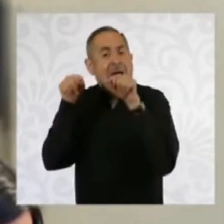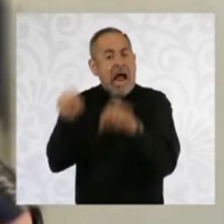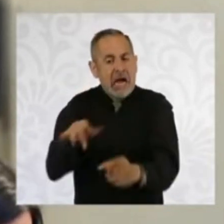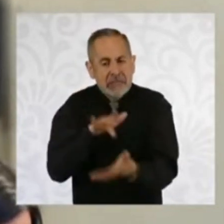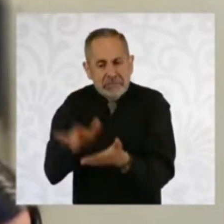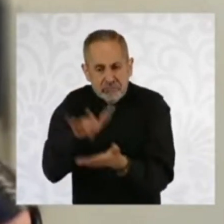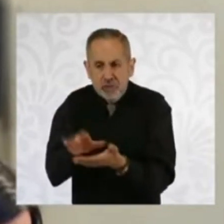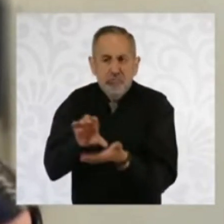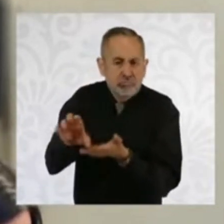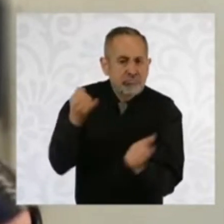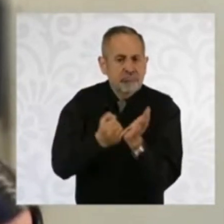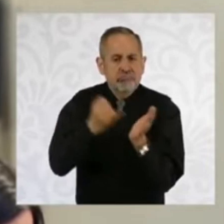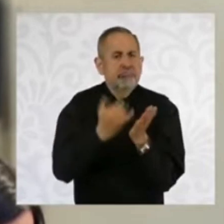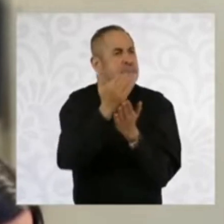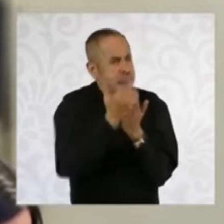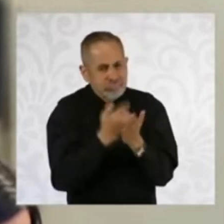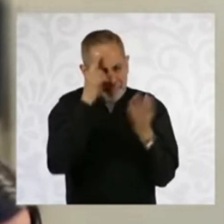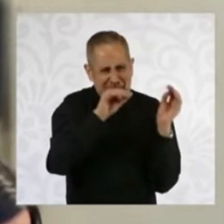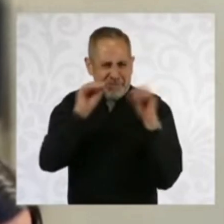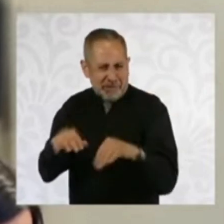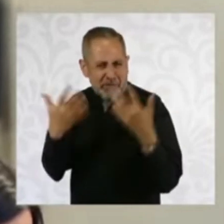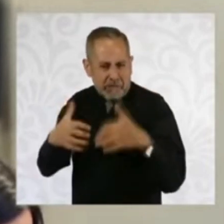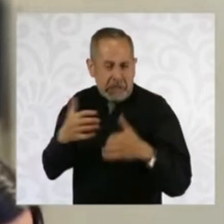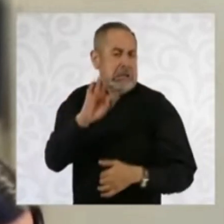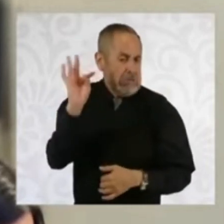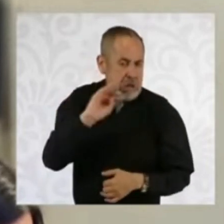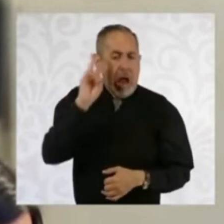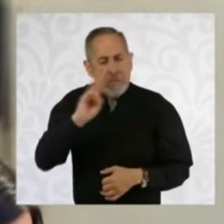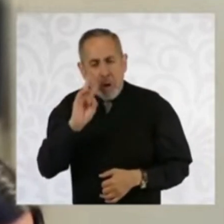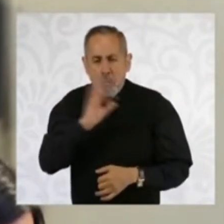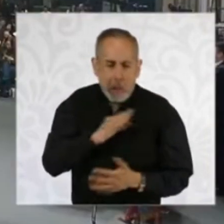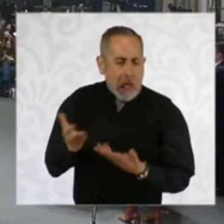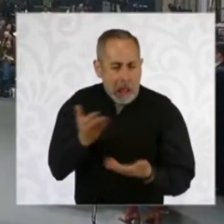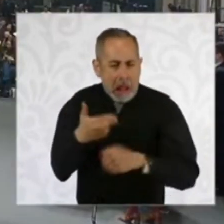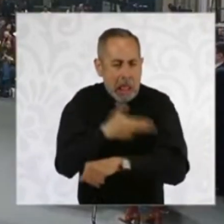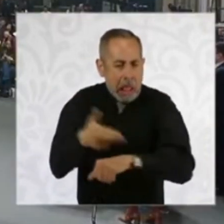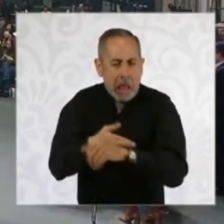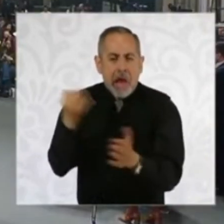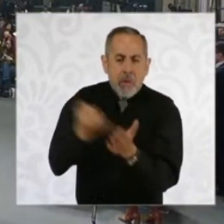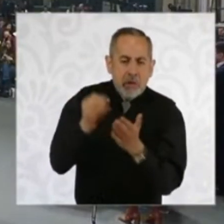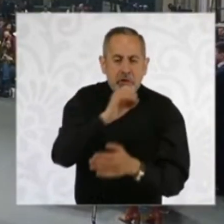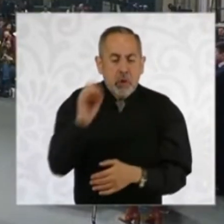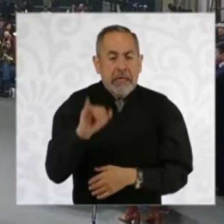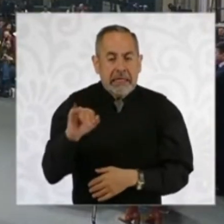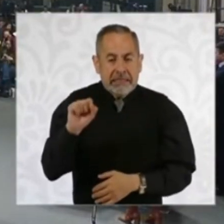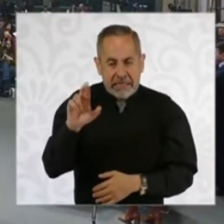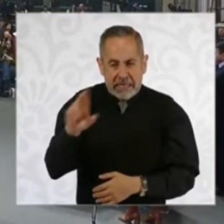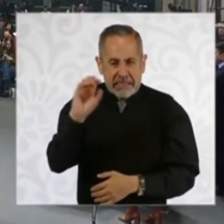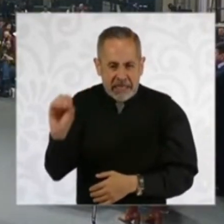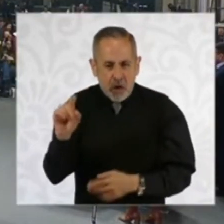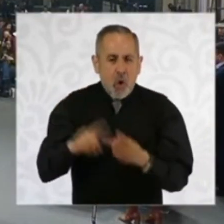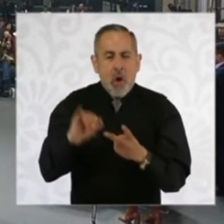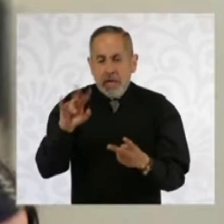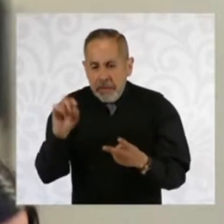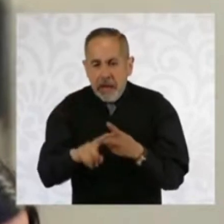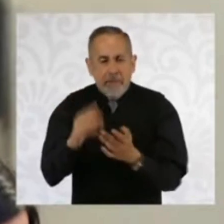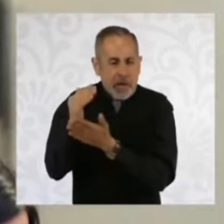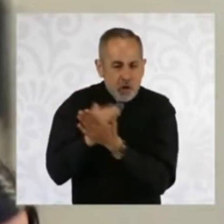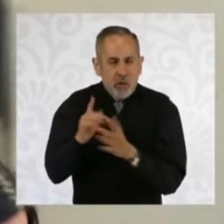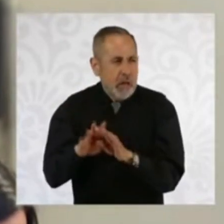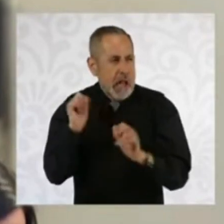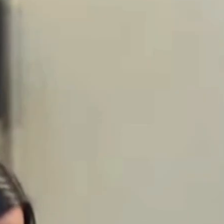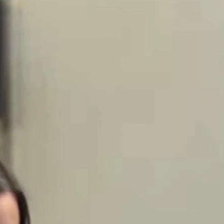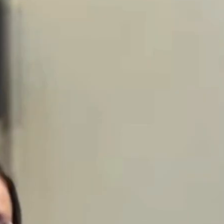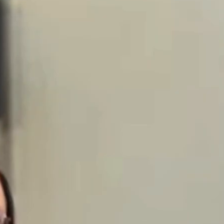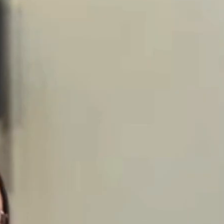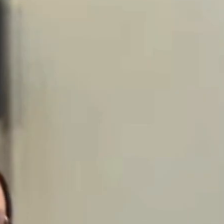pues incentivos fiscales, creo que lo plantearon como una posibilidad de una tasa cero, quizá al ISR y al IVA. Y quiero preguntarle en ese sentido